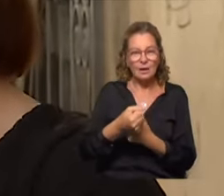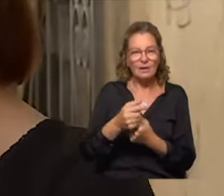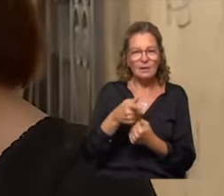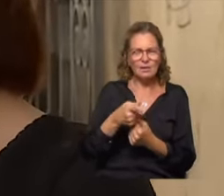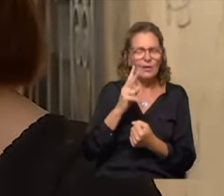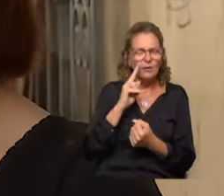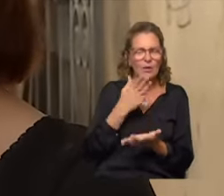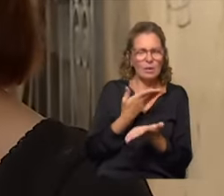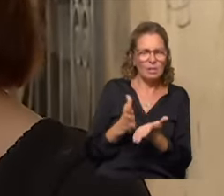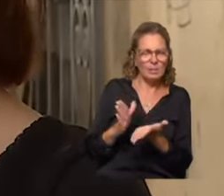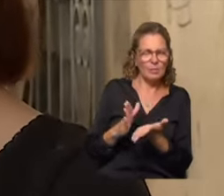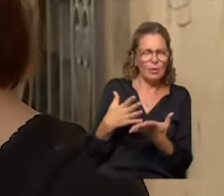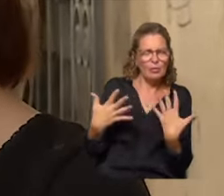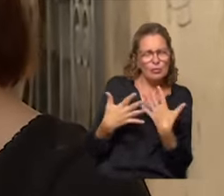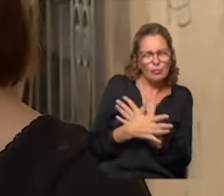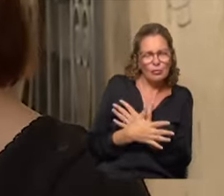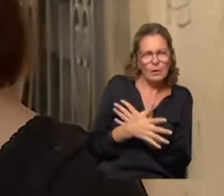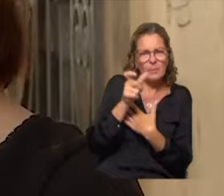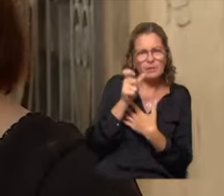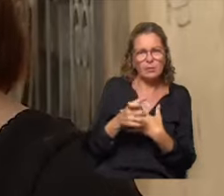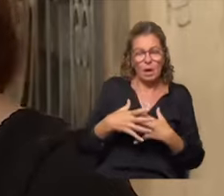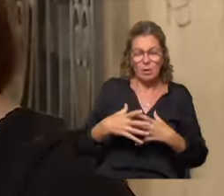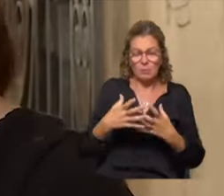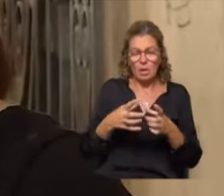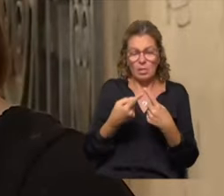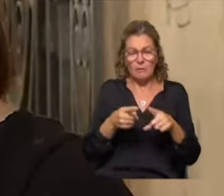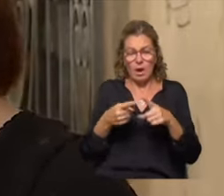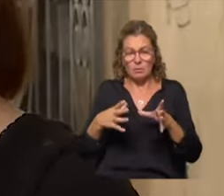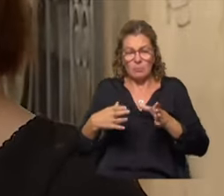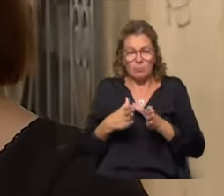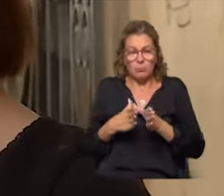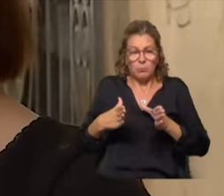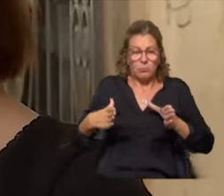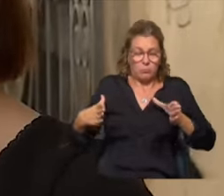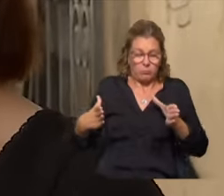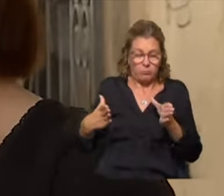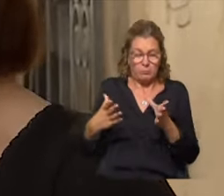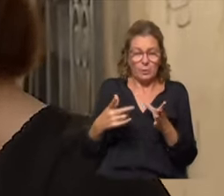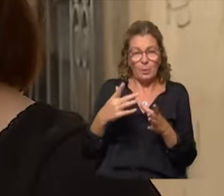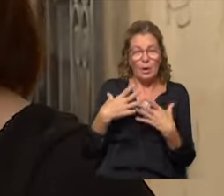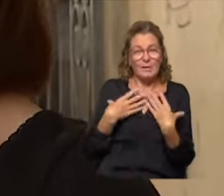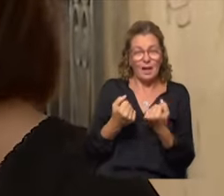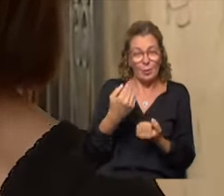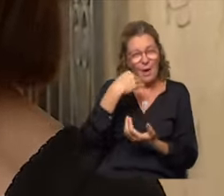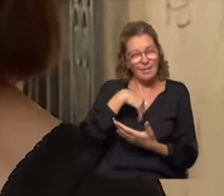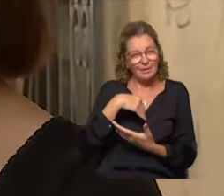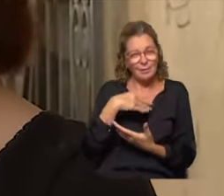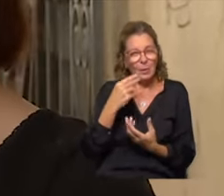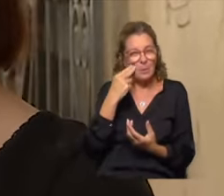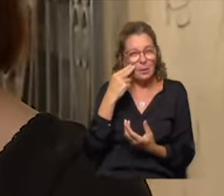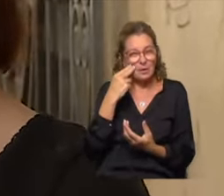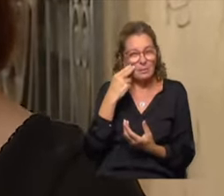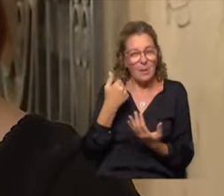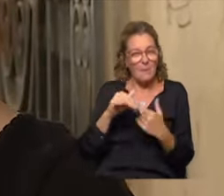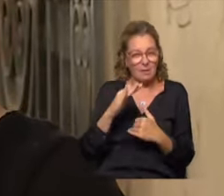discriminación que pueden sufrir las personas de distintos tamaños y cómo eso afecta en la salud integral, en la salud emocional, más allá que en la salud